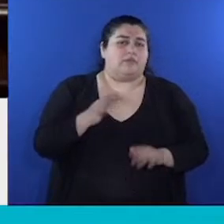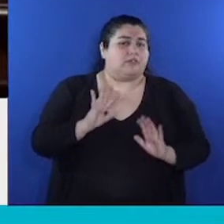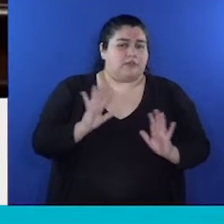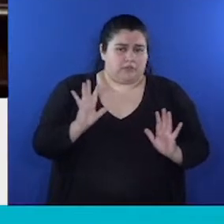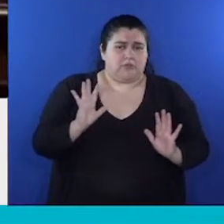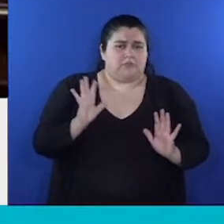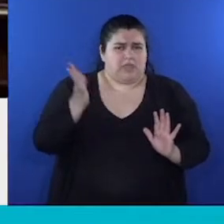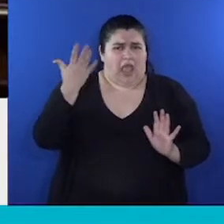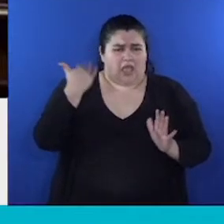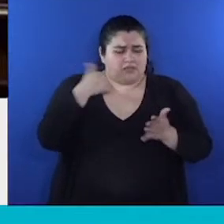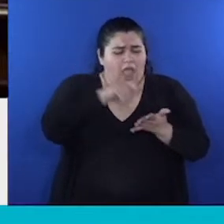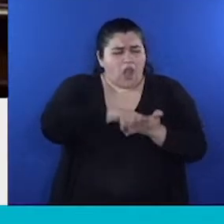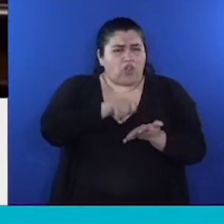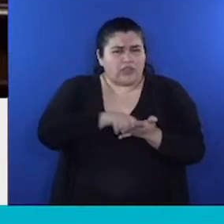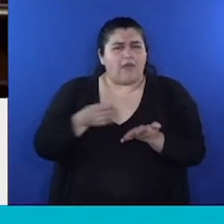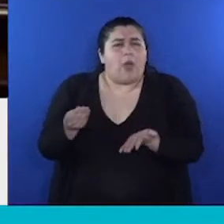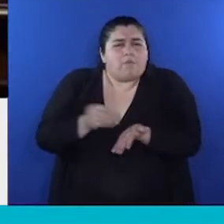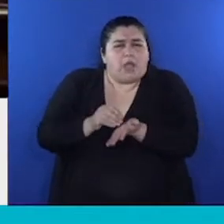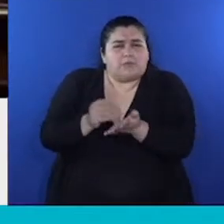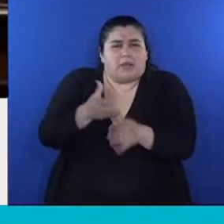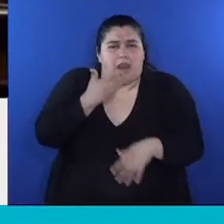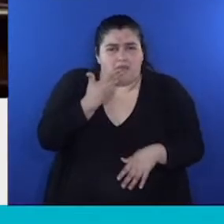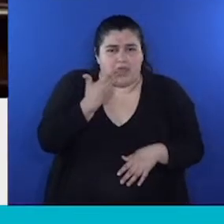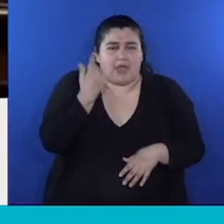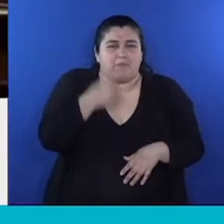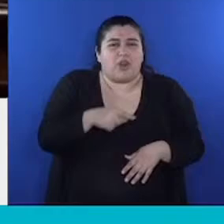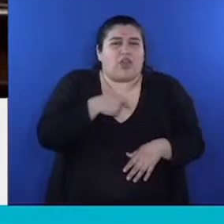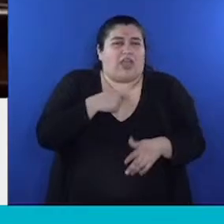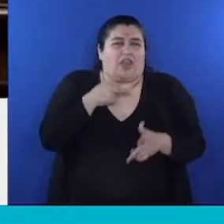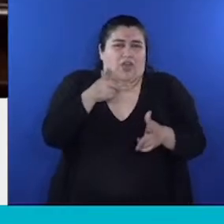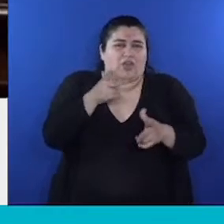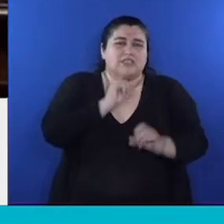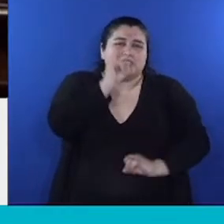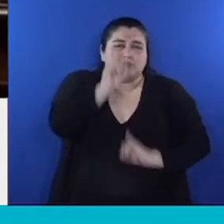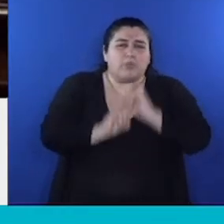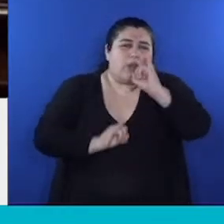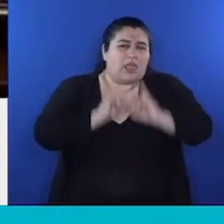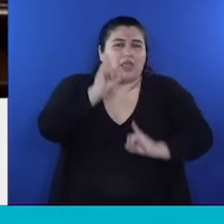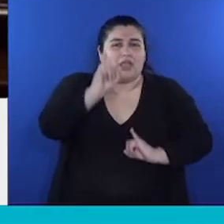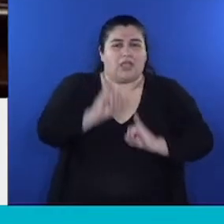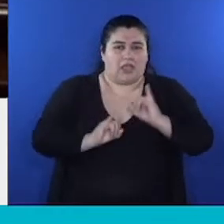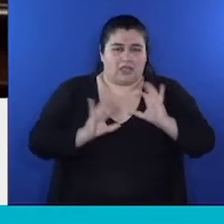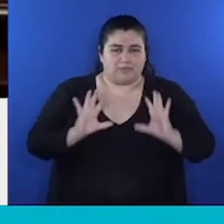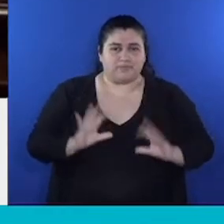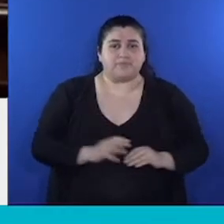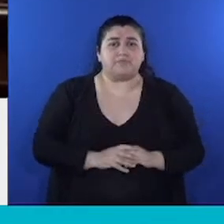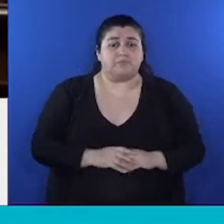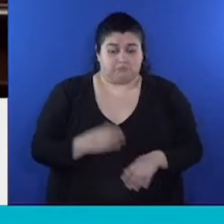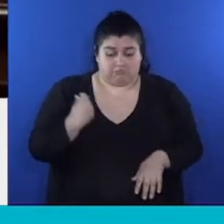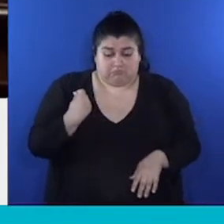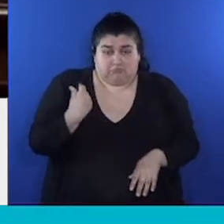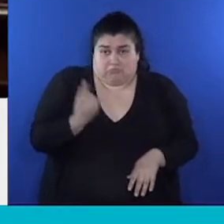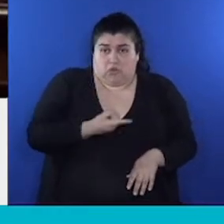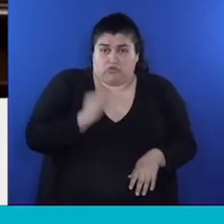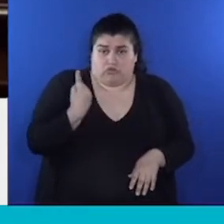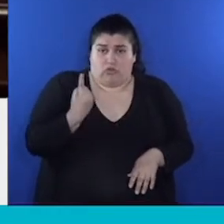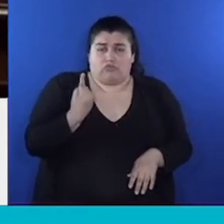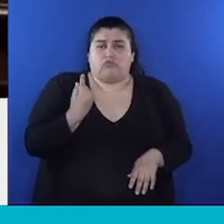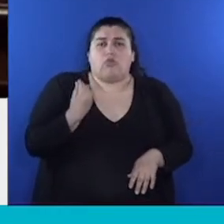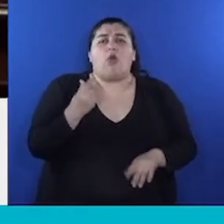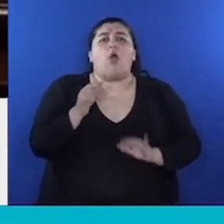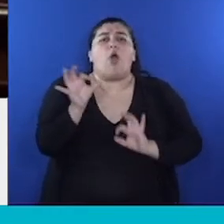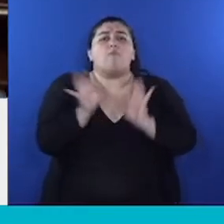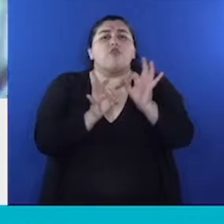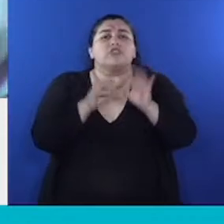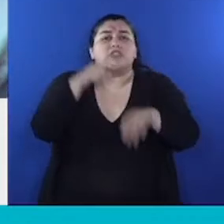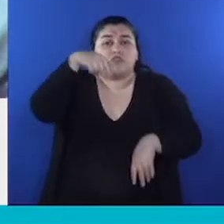tenía anotadas algunas cosas más para decir, pero quiero explicar por qué acompañamos un proyecto que hoy